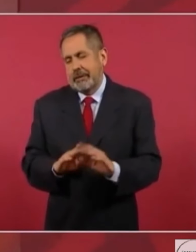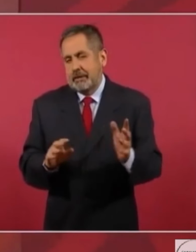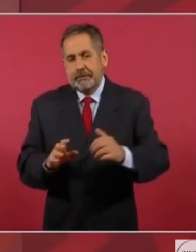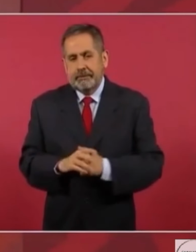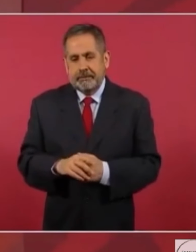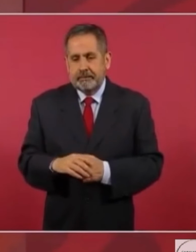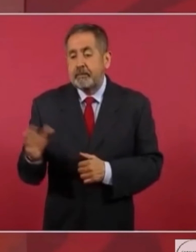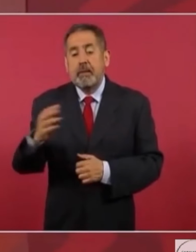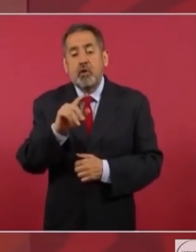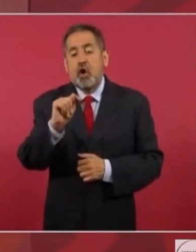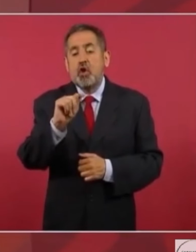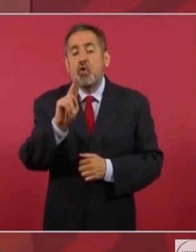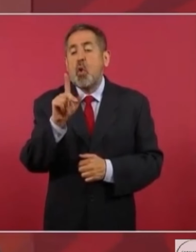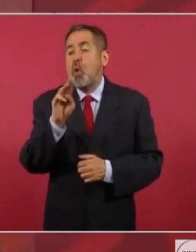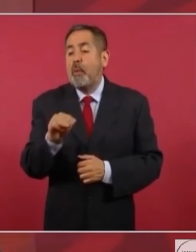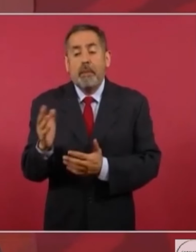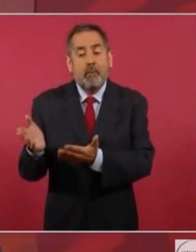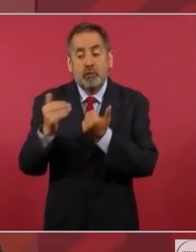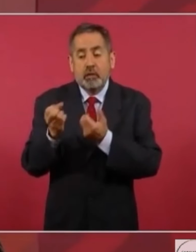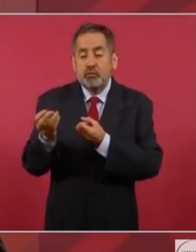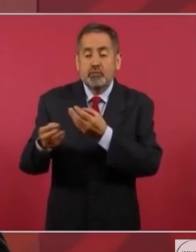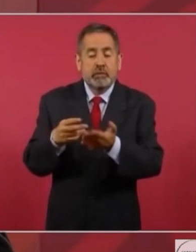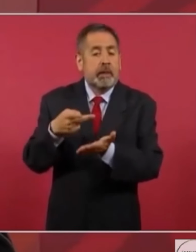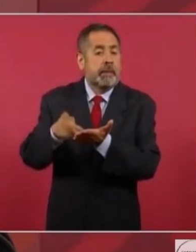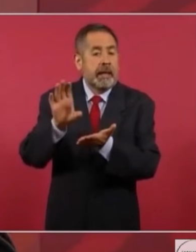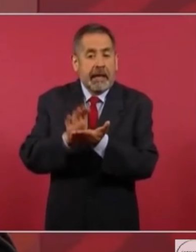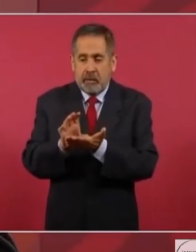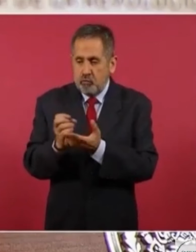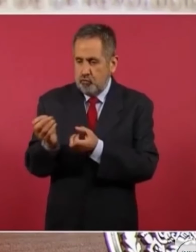a Tulum, a Playa del Carmen,